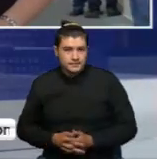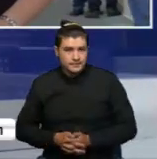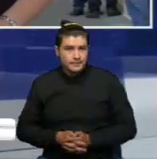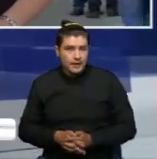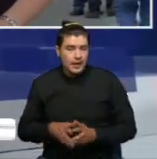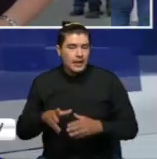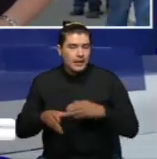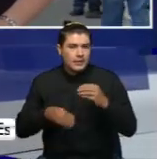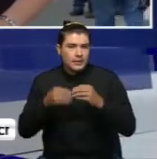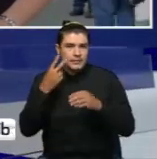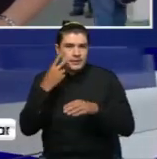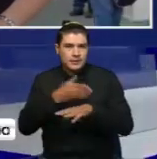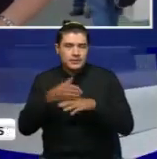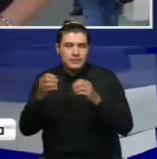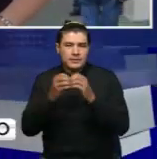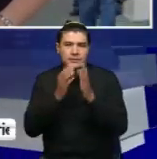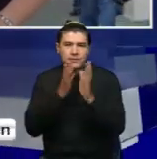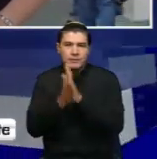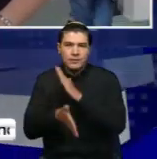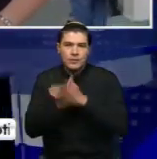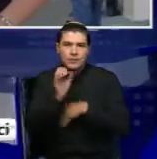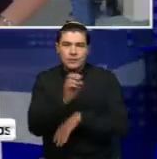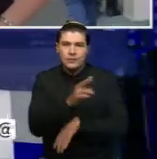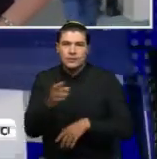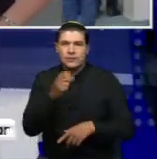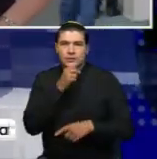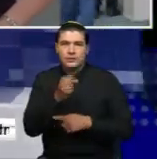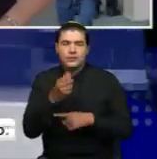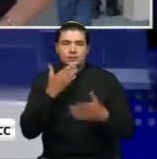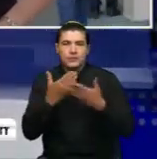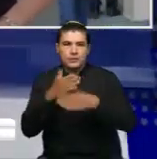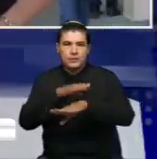información por el momento con la cámara de johnny guera les informo pilar velázquez para oriente noticias